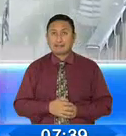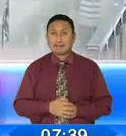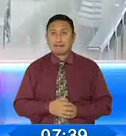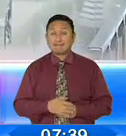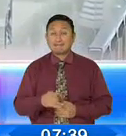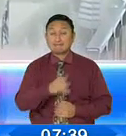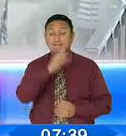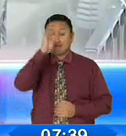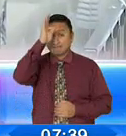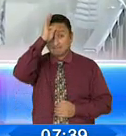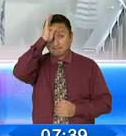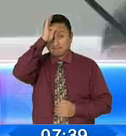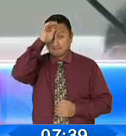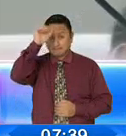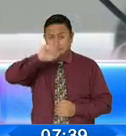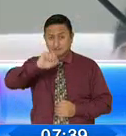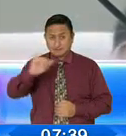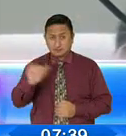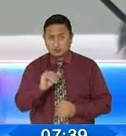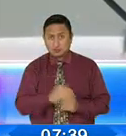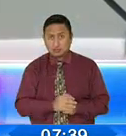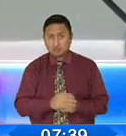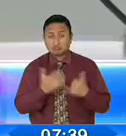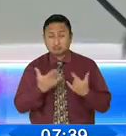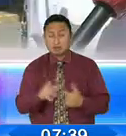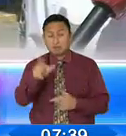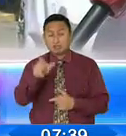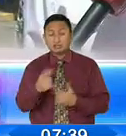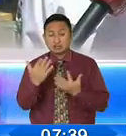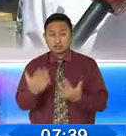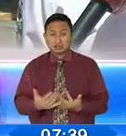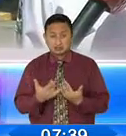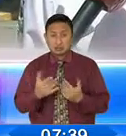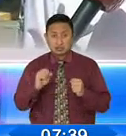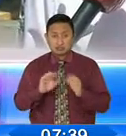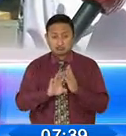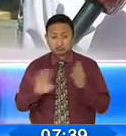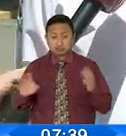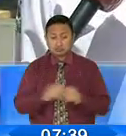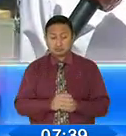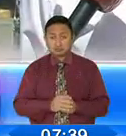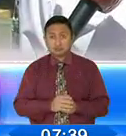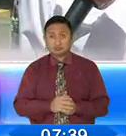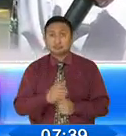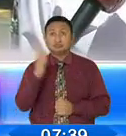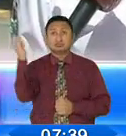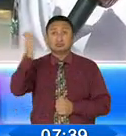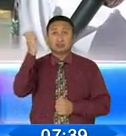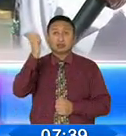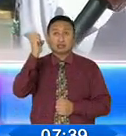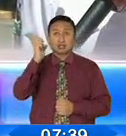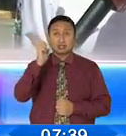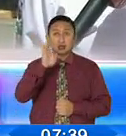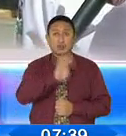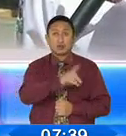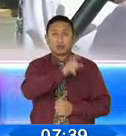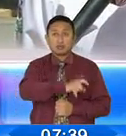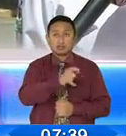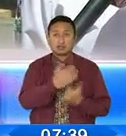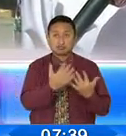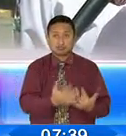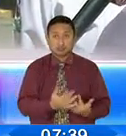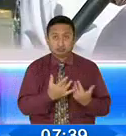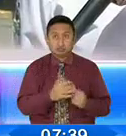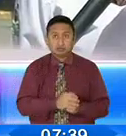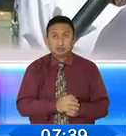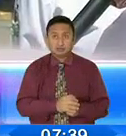de salud, de igual forma, aún existe lista de espera. En emergencia tenemos 4 pacientes que están esperando una cama en terapia intensiva.